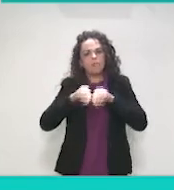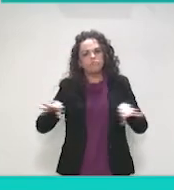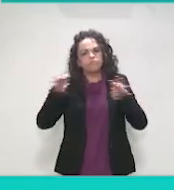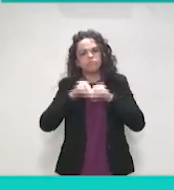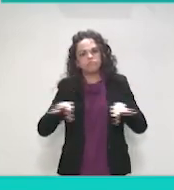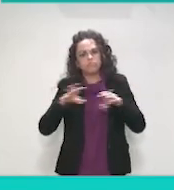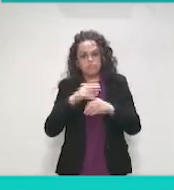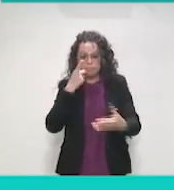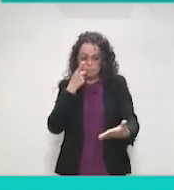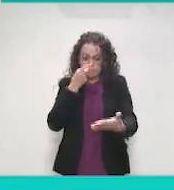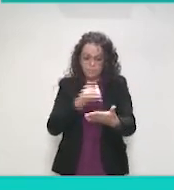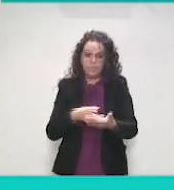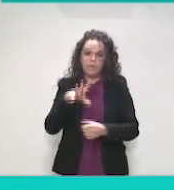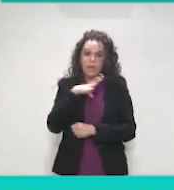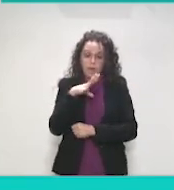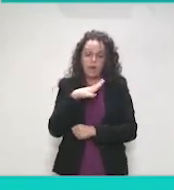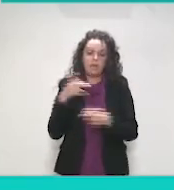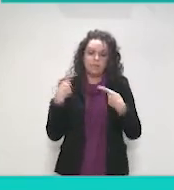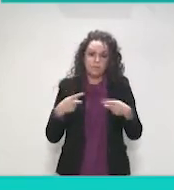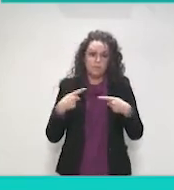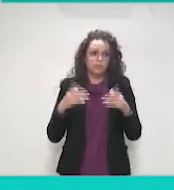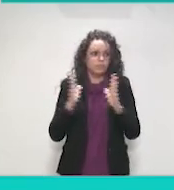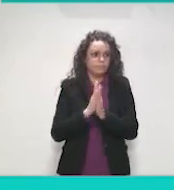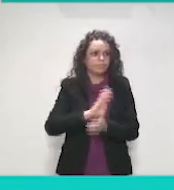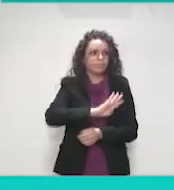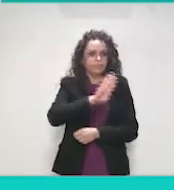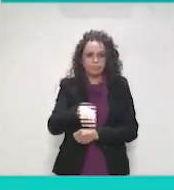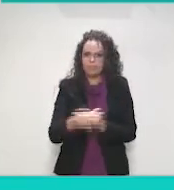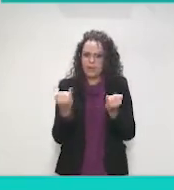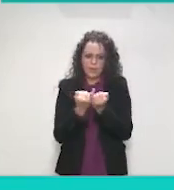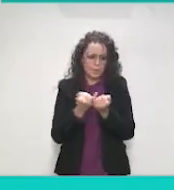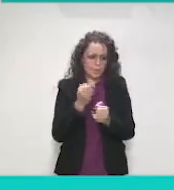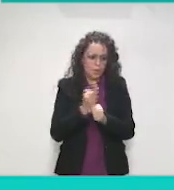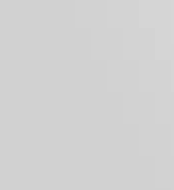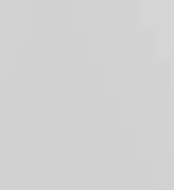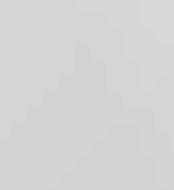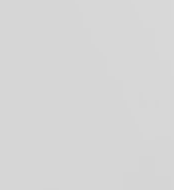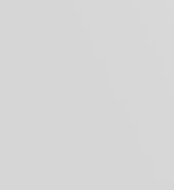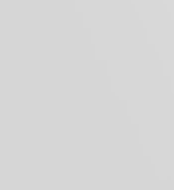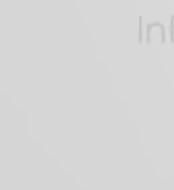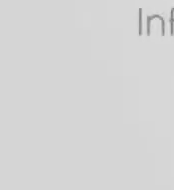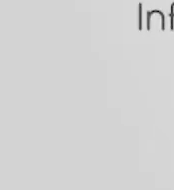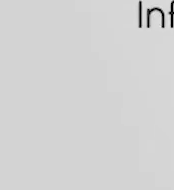precisamente haber casos como los que se le están preguntando